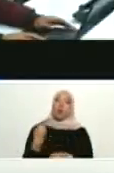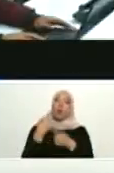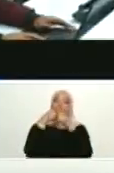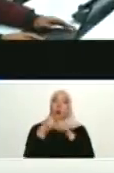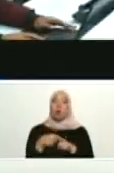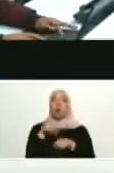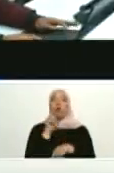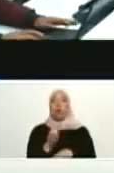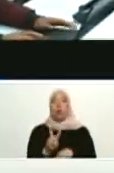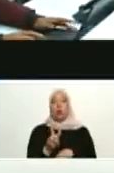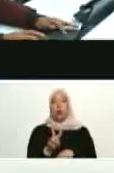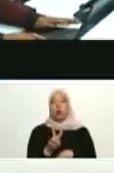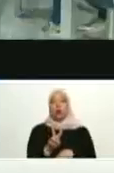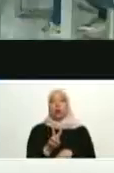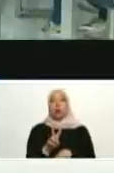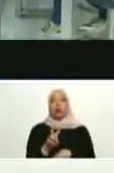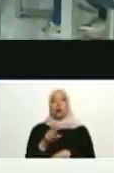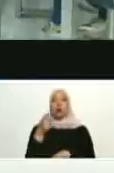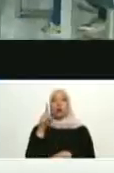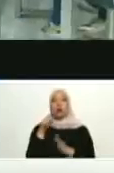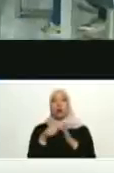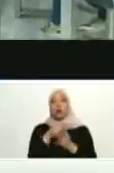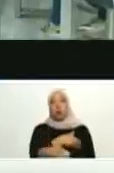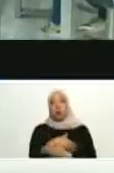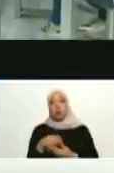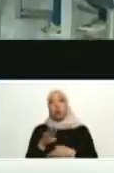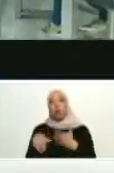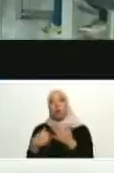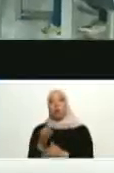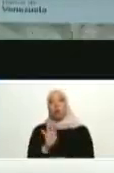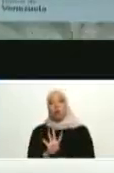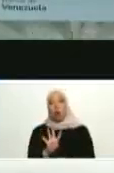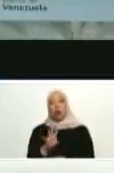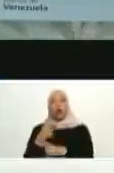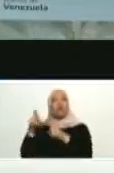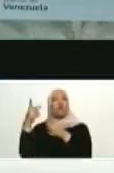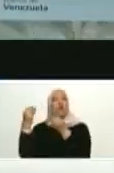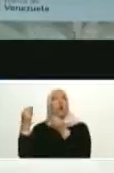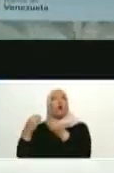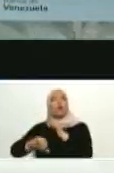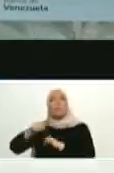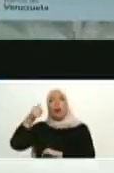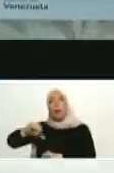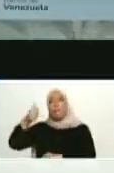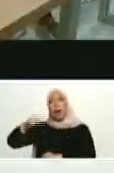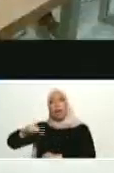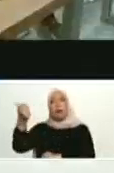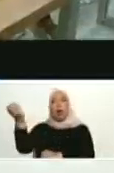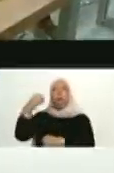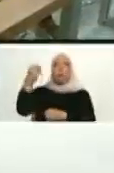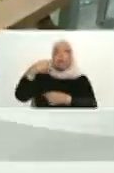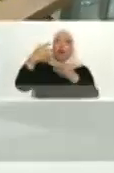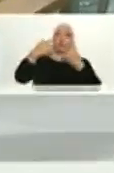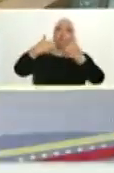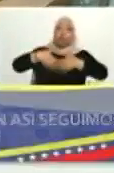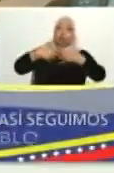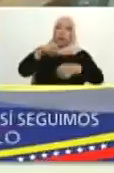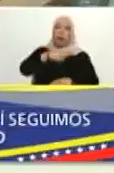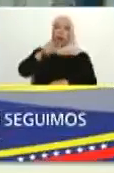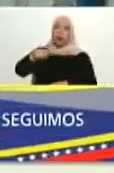dos. Un millón, por tres, por cuatro. Tiene que haber millones de emprendedores y emprendedoras en el